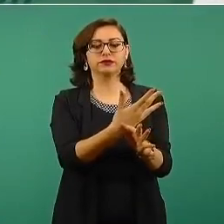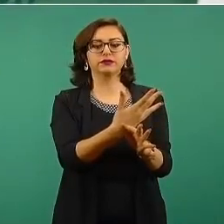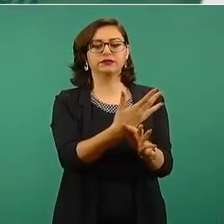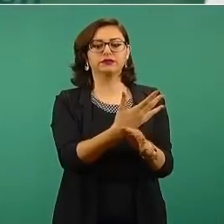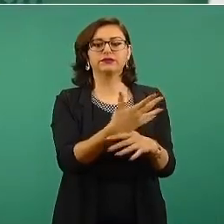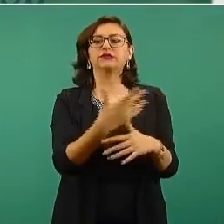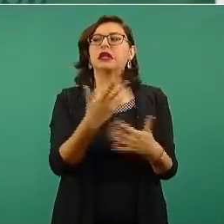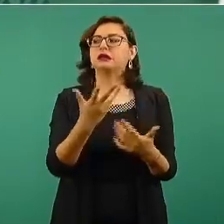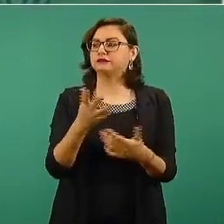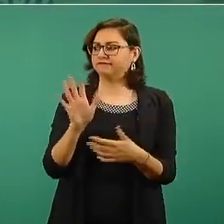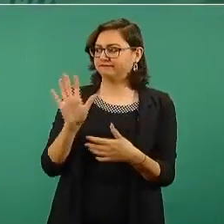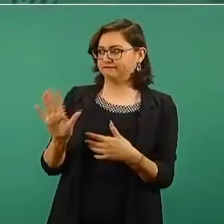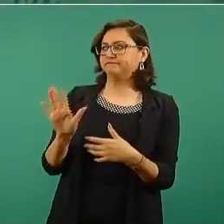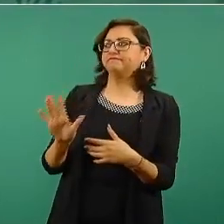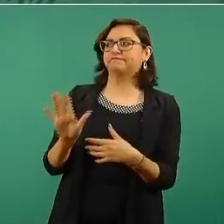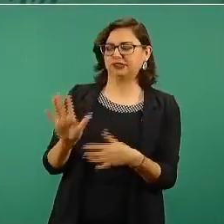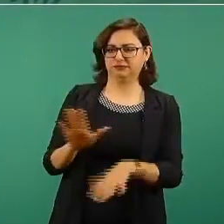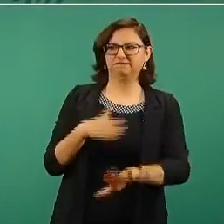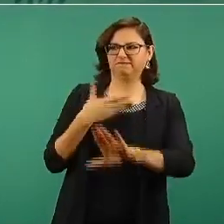se debilite,